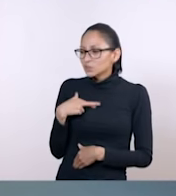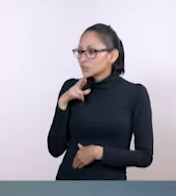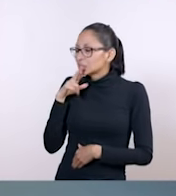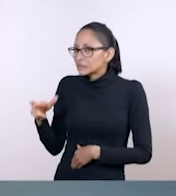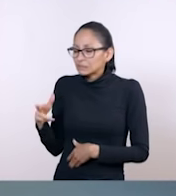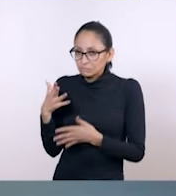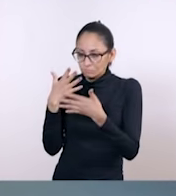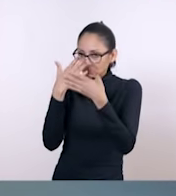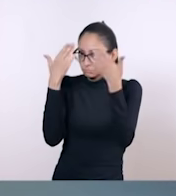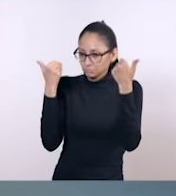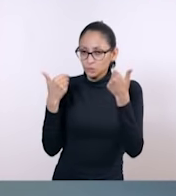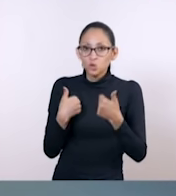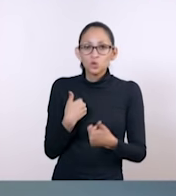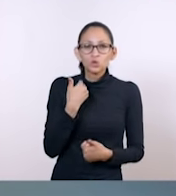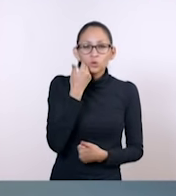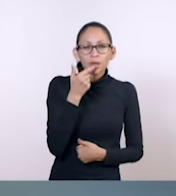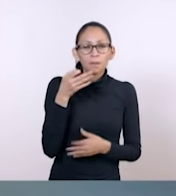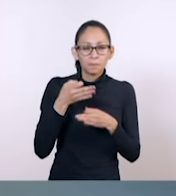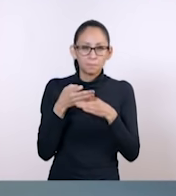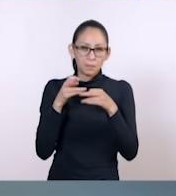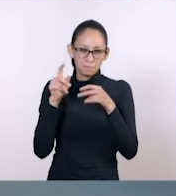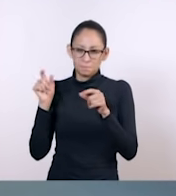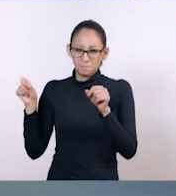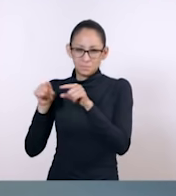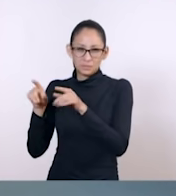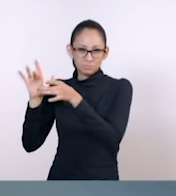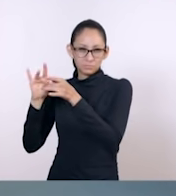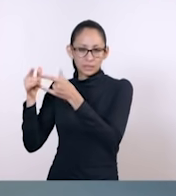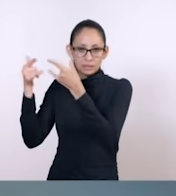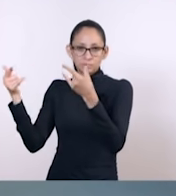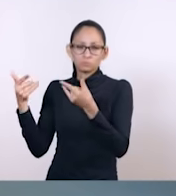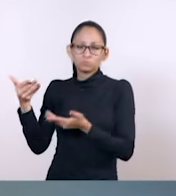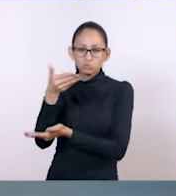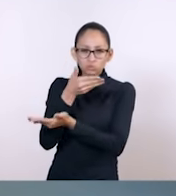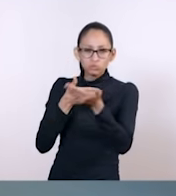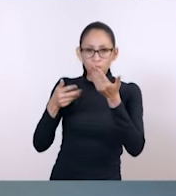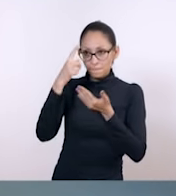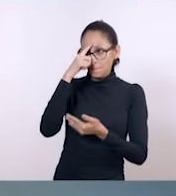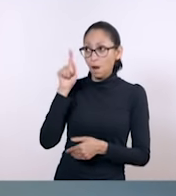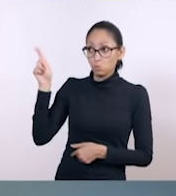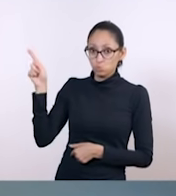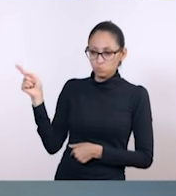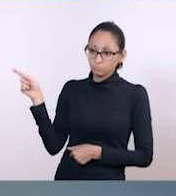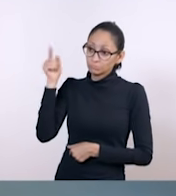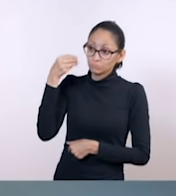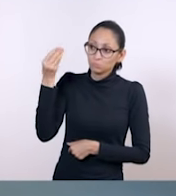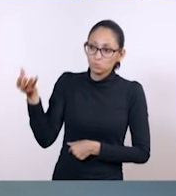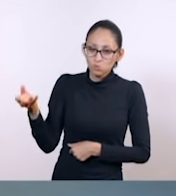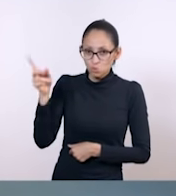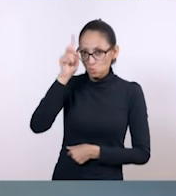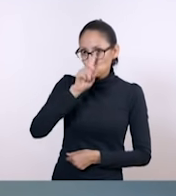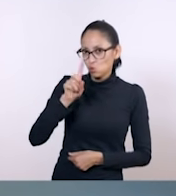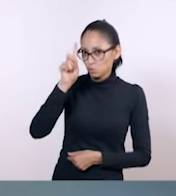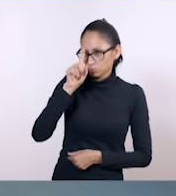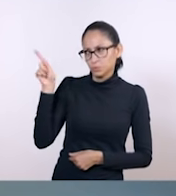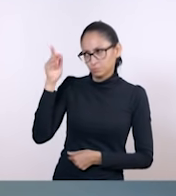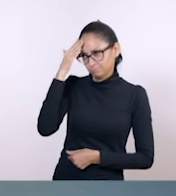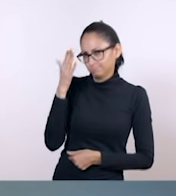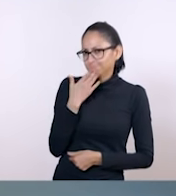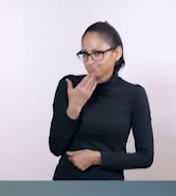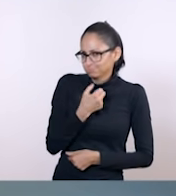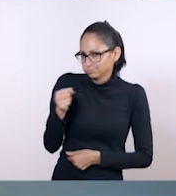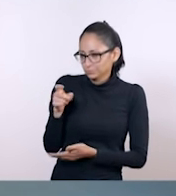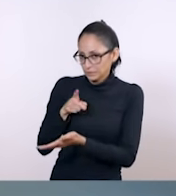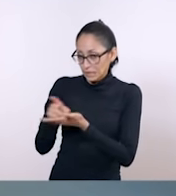Lo quiero compartir aquí porque necesito el consejo de un profesional como tú. Ok. Solo que, a ver, no puedo